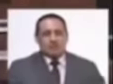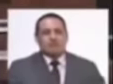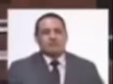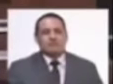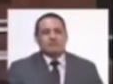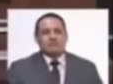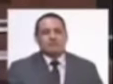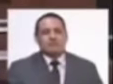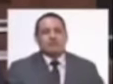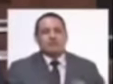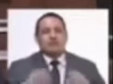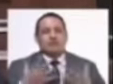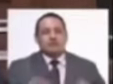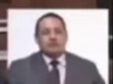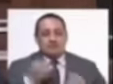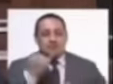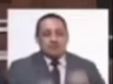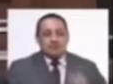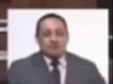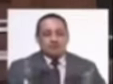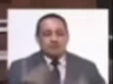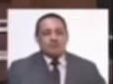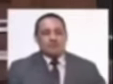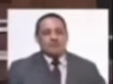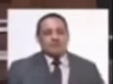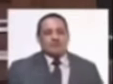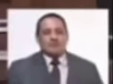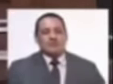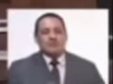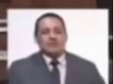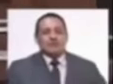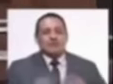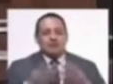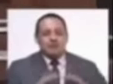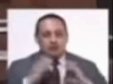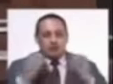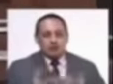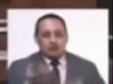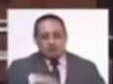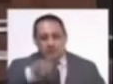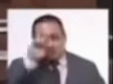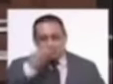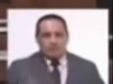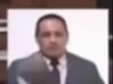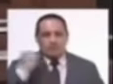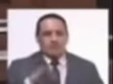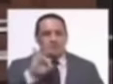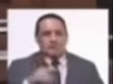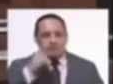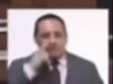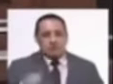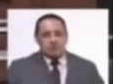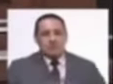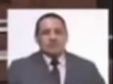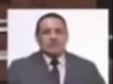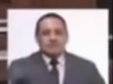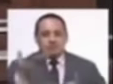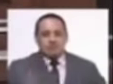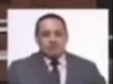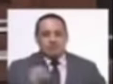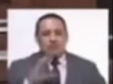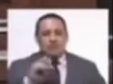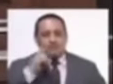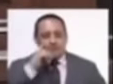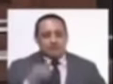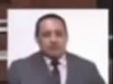ejemplar. Quisiera finalmente, señora presidenta, informar a la representación nacional que el pasado 3 de junio se recibió un oficio de la